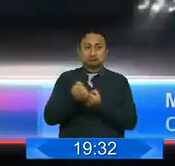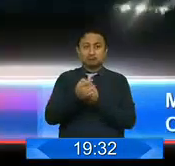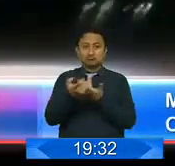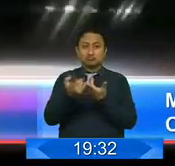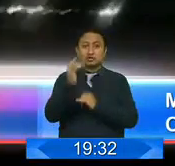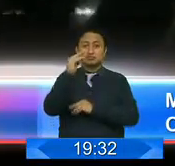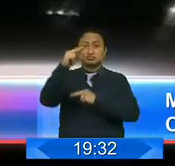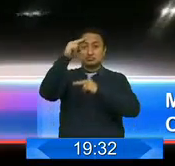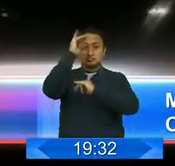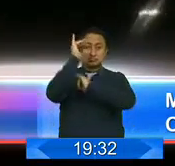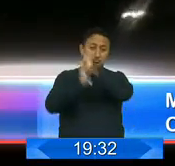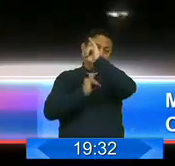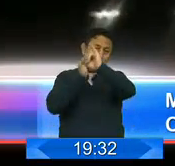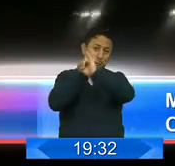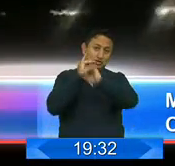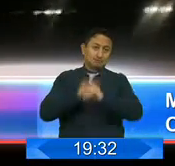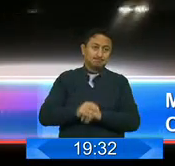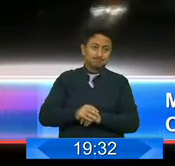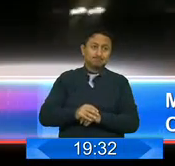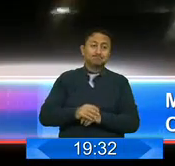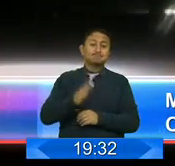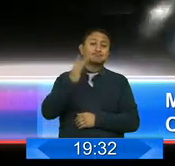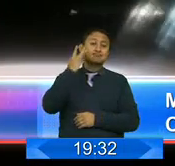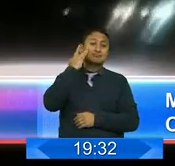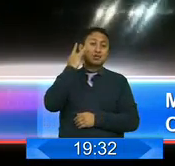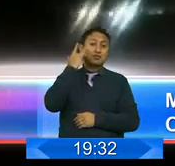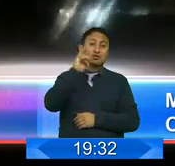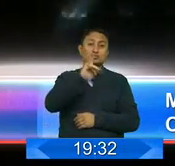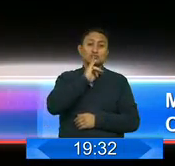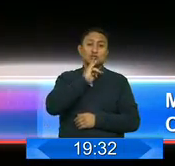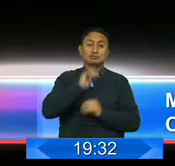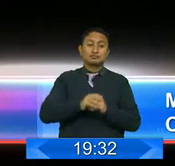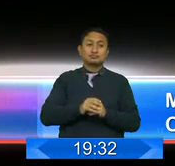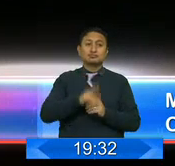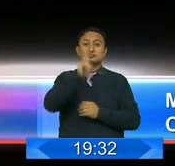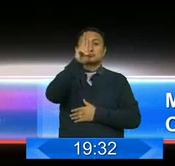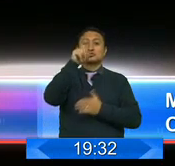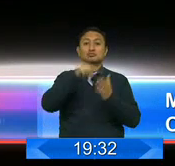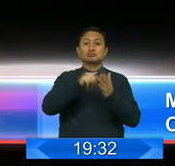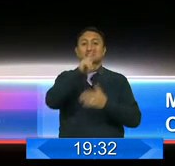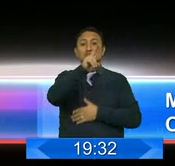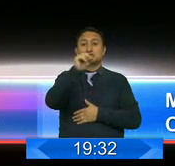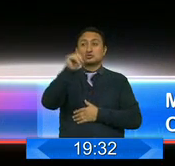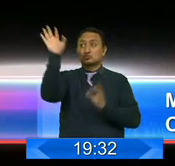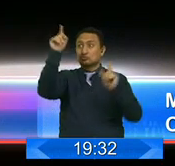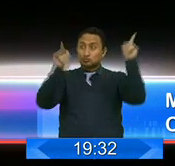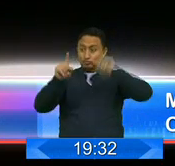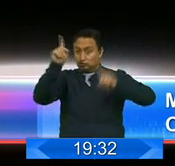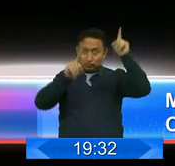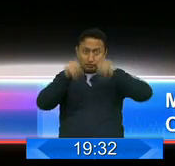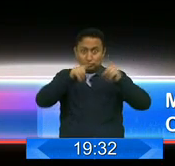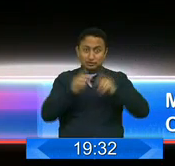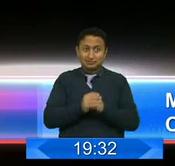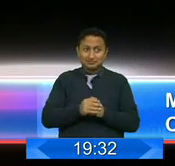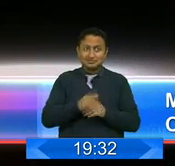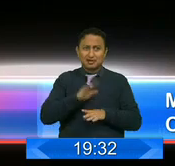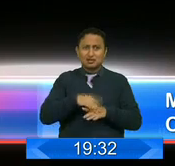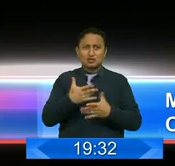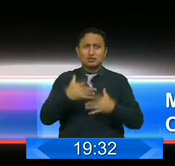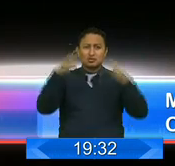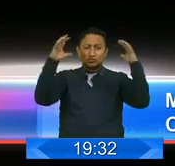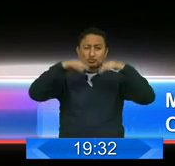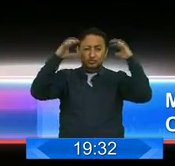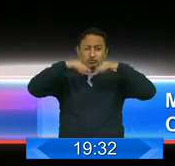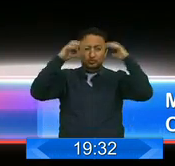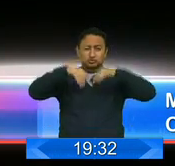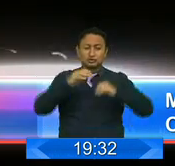en las noticias del mundo. En California, Estados Unidos, 2.200 rayos cayeron durante tormenta